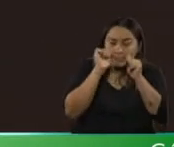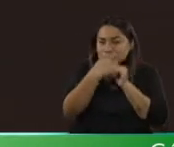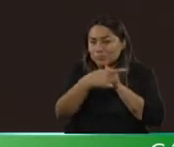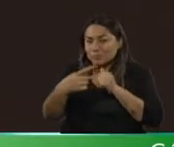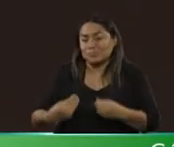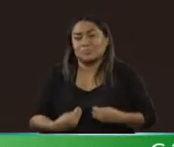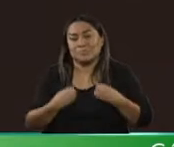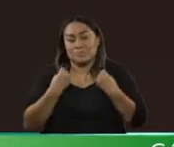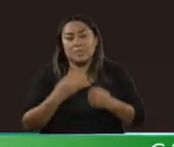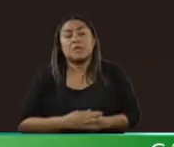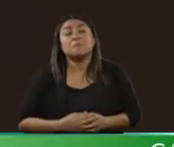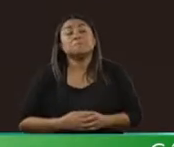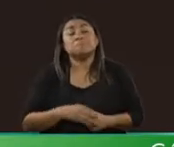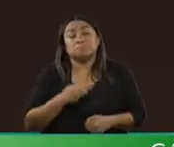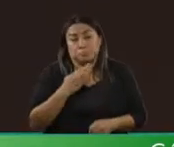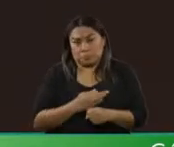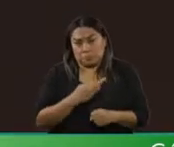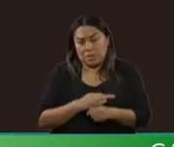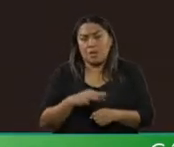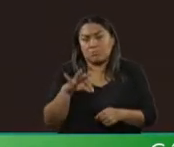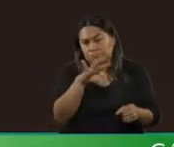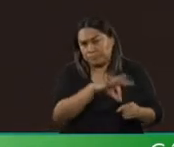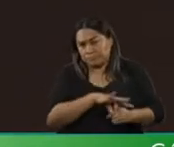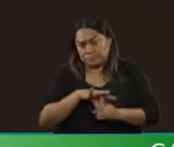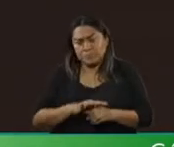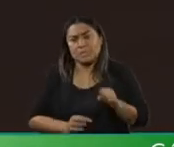ahí que votaremos a favor